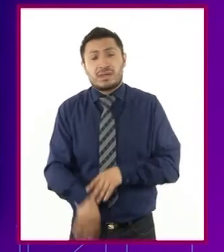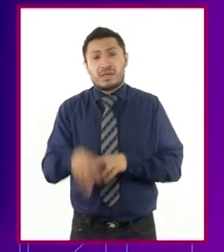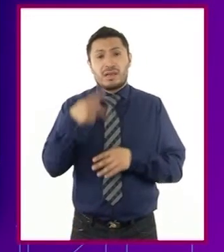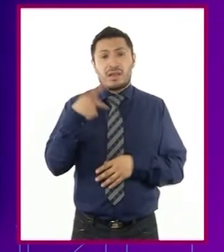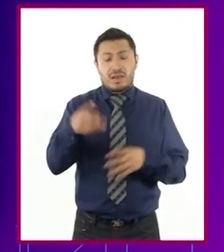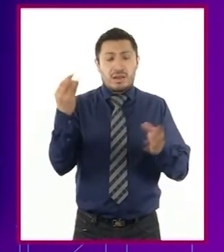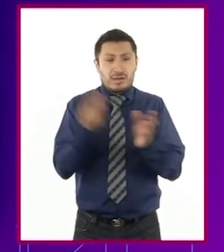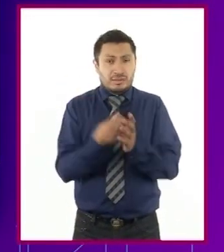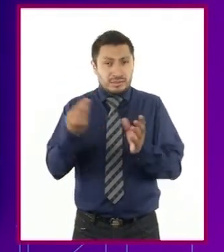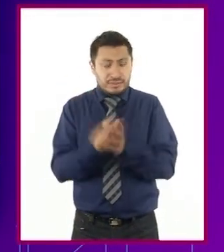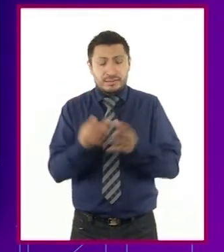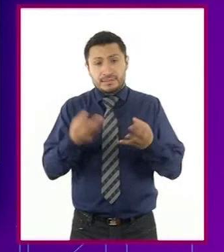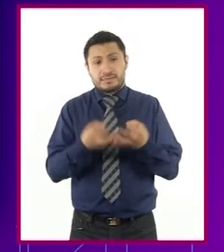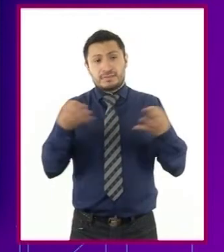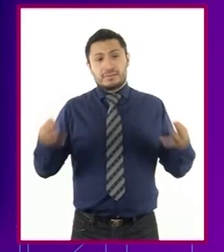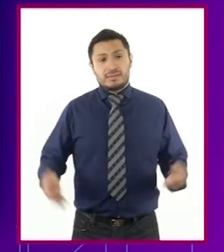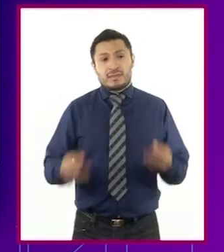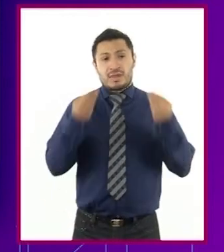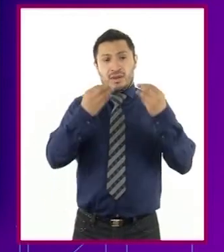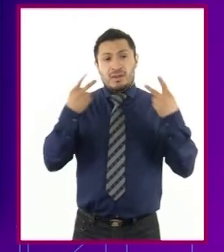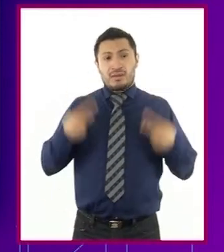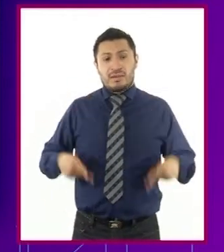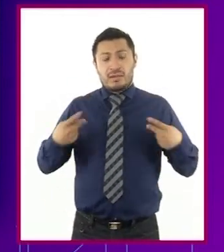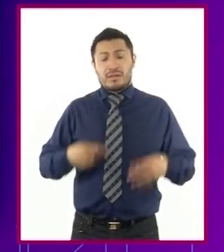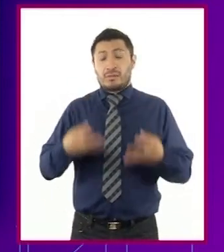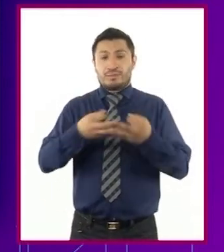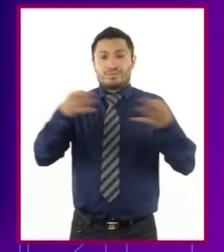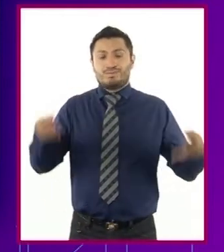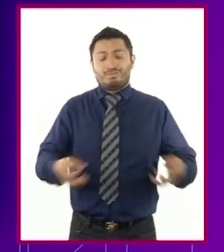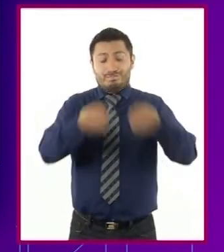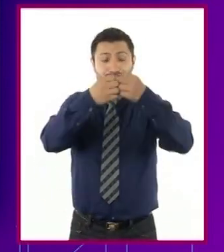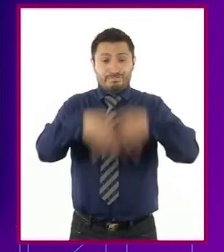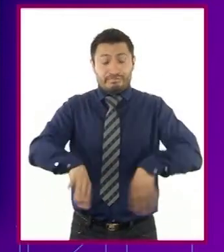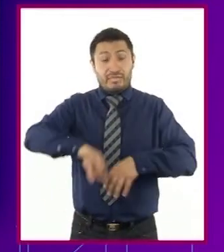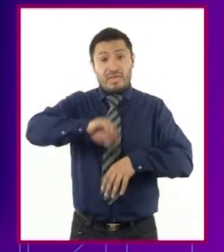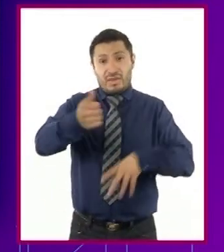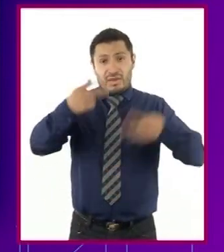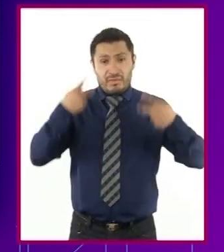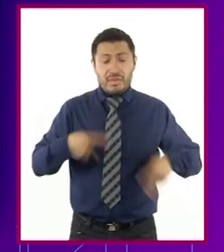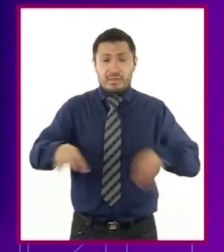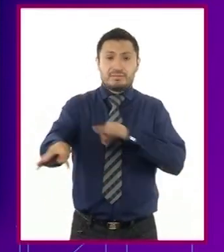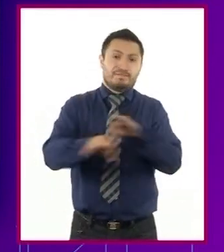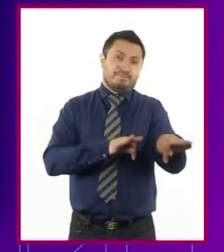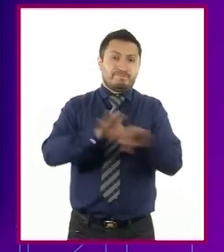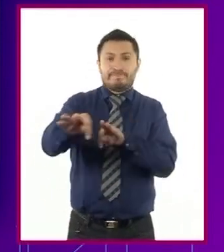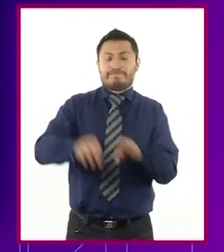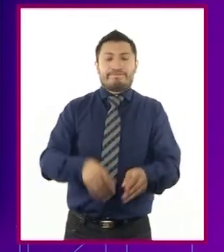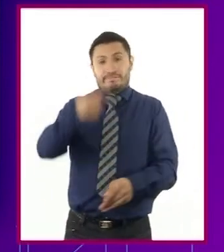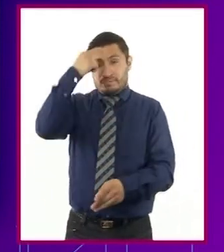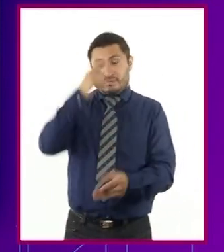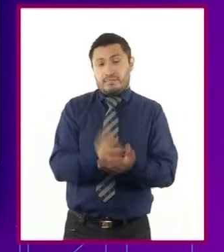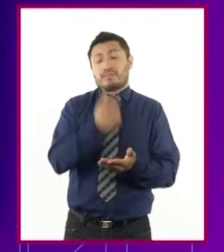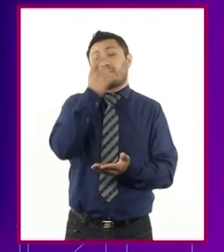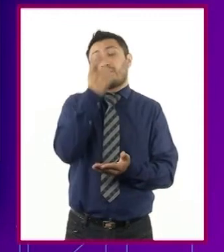privada. Muchas personas perdieron sus tierras y otras tuvieron que trabajar a cambio de un salario.